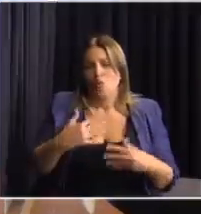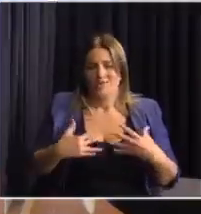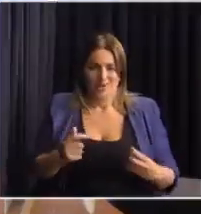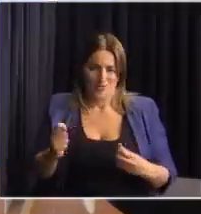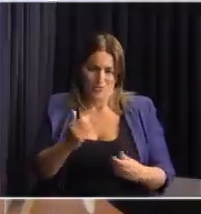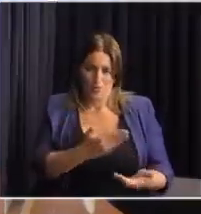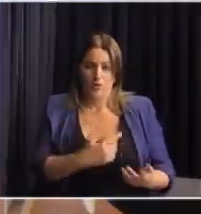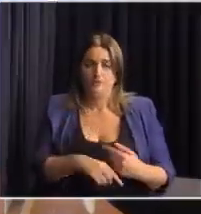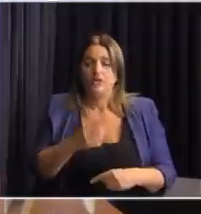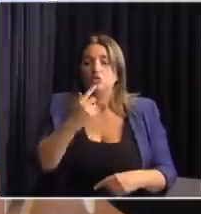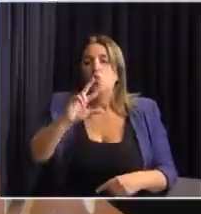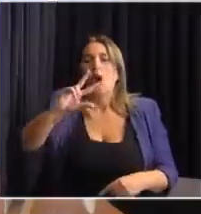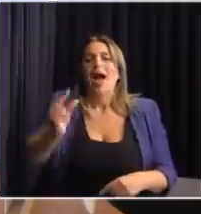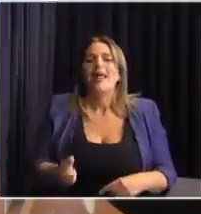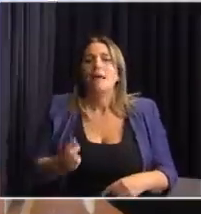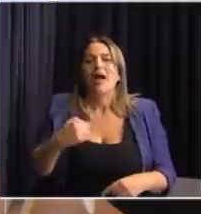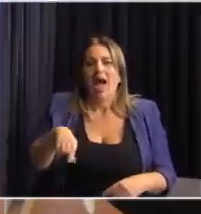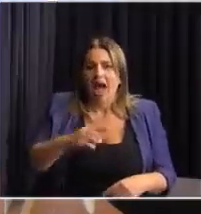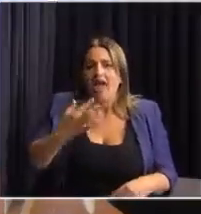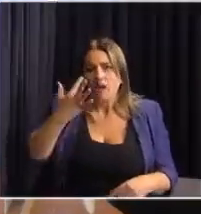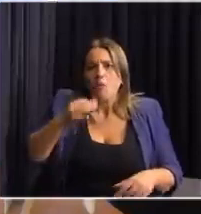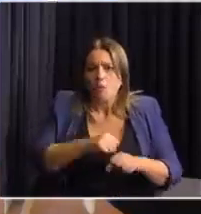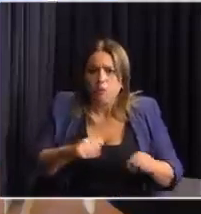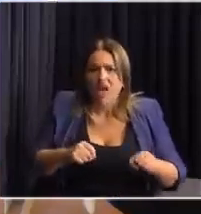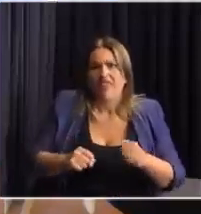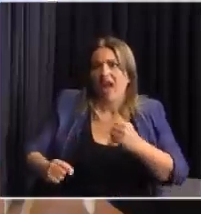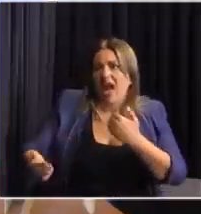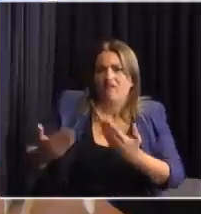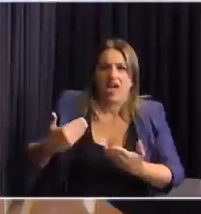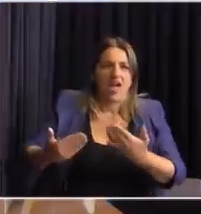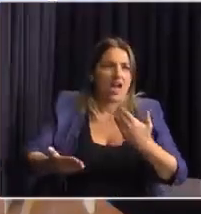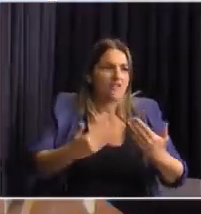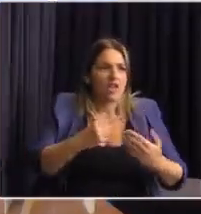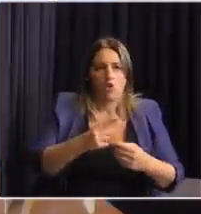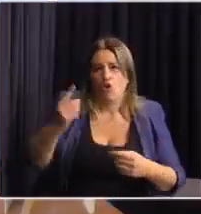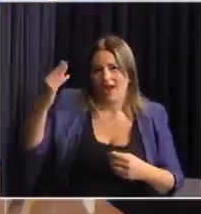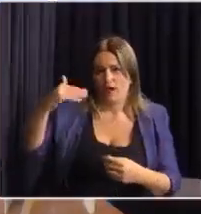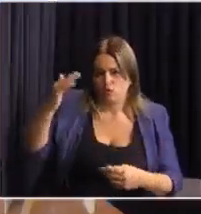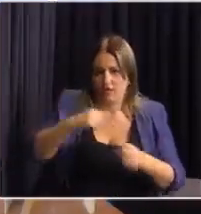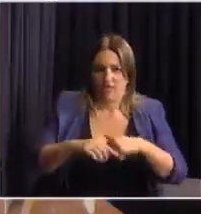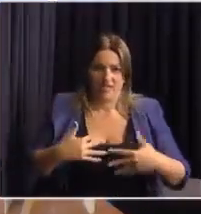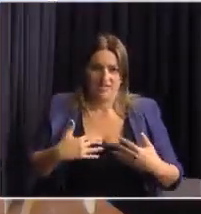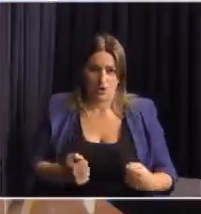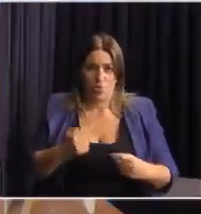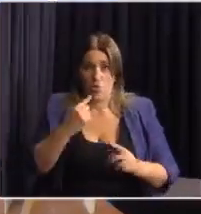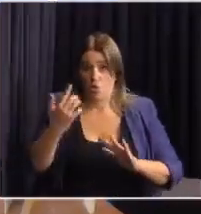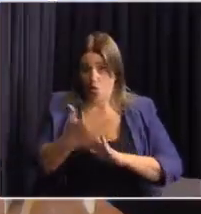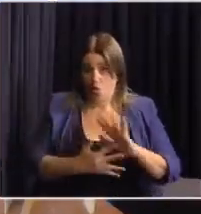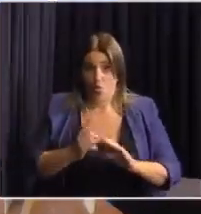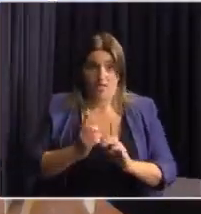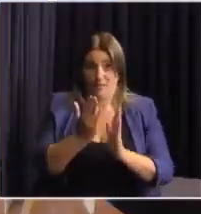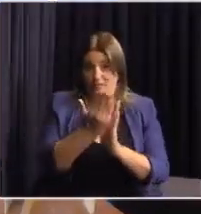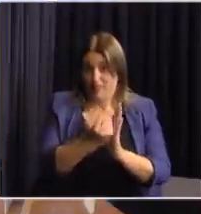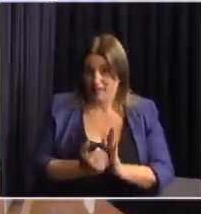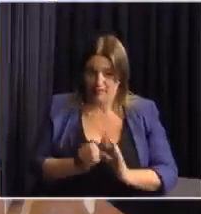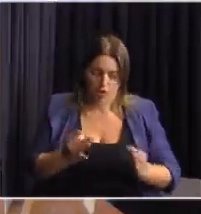ANEP tiene la potestad de dialogar con la autoridad sanitaria, ya sea la nacional o la departamental, para